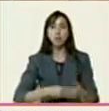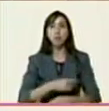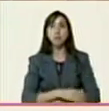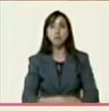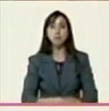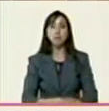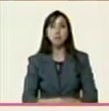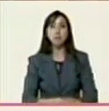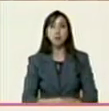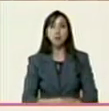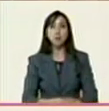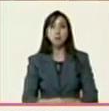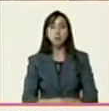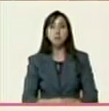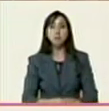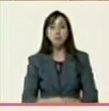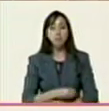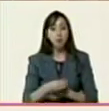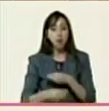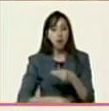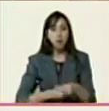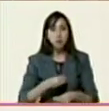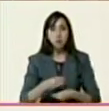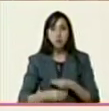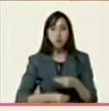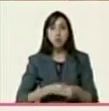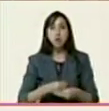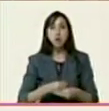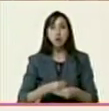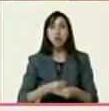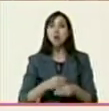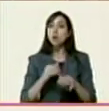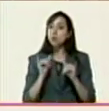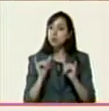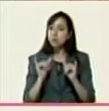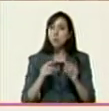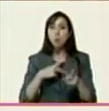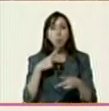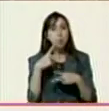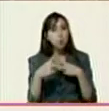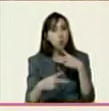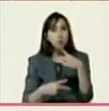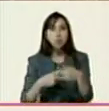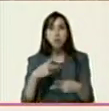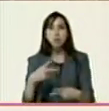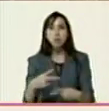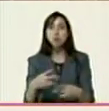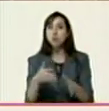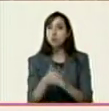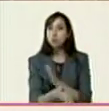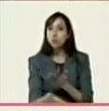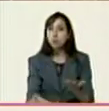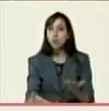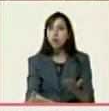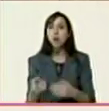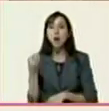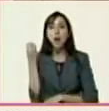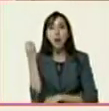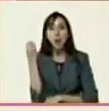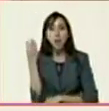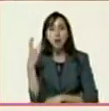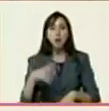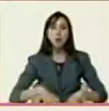en procedimiento, se le detectó el ocultamiento de información en sus declaraciones de patrimonio. Además, ha informado